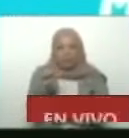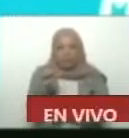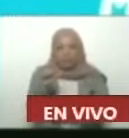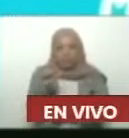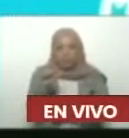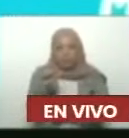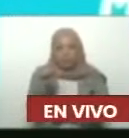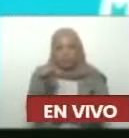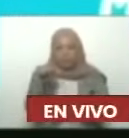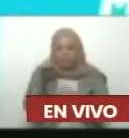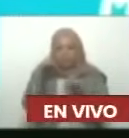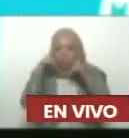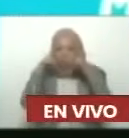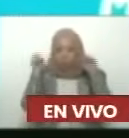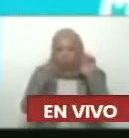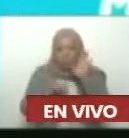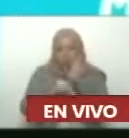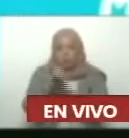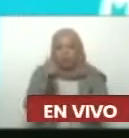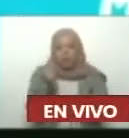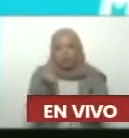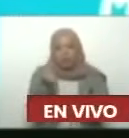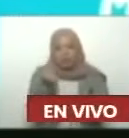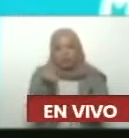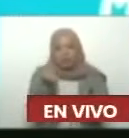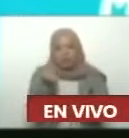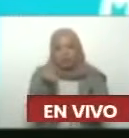multifacética expresión de desarrollo económico,